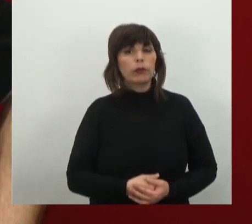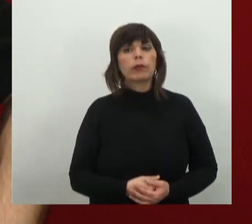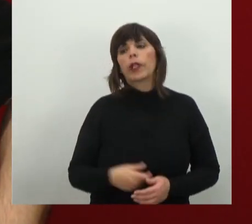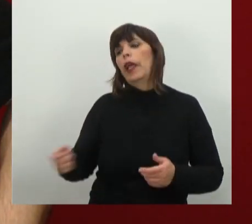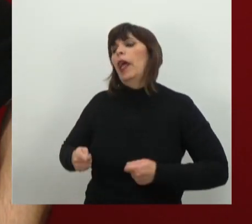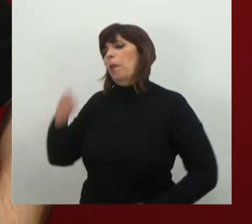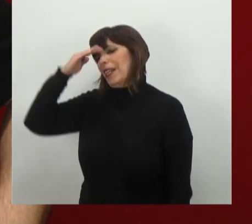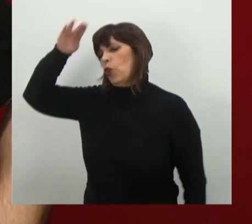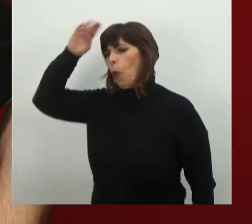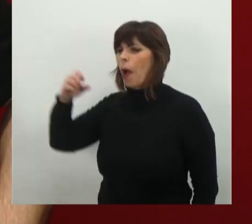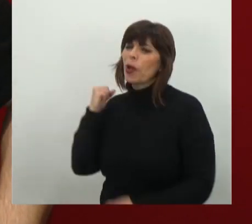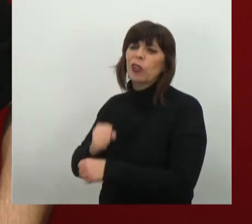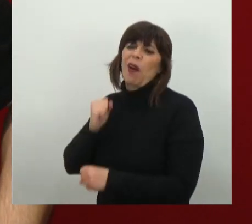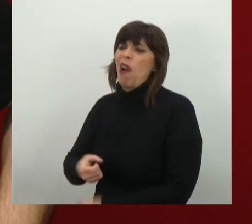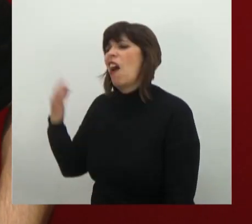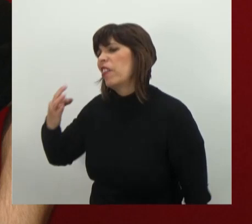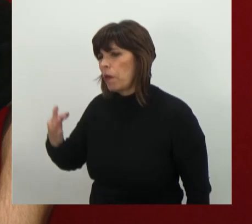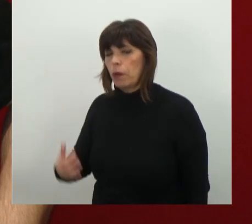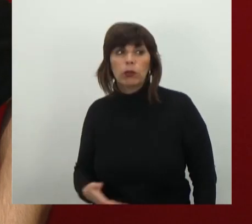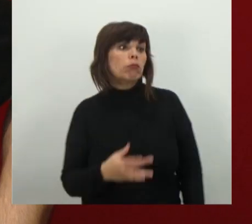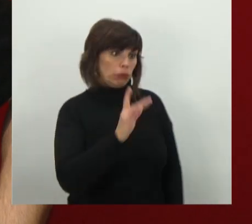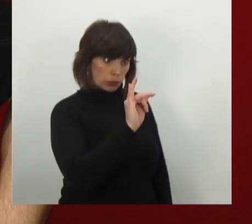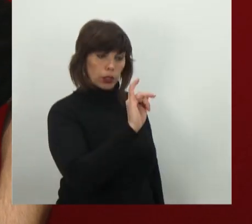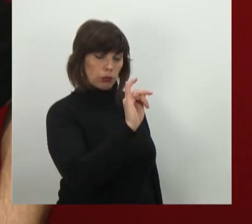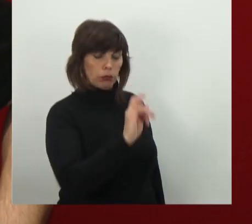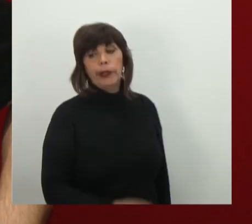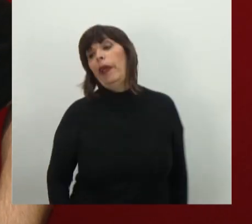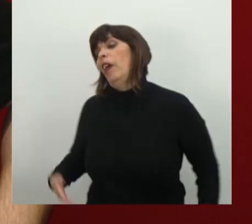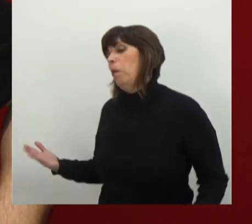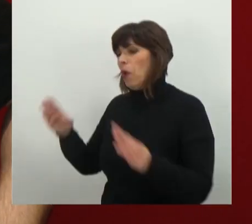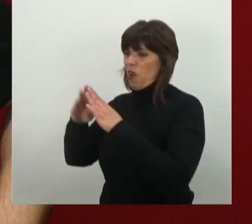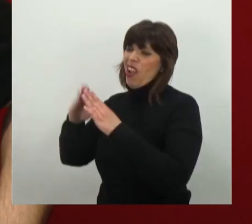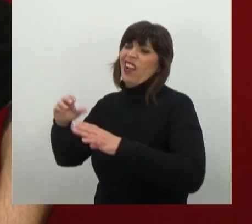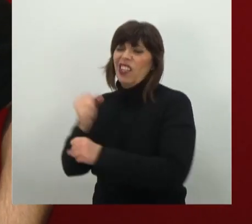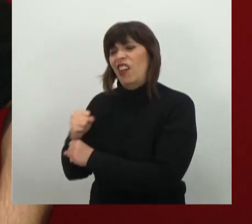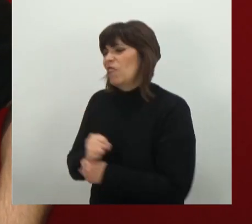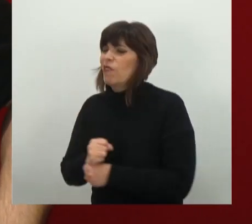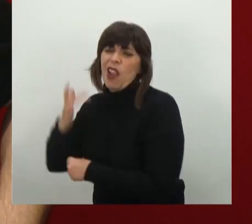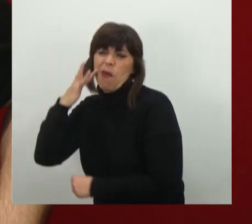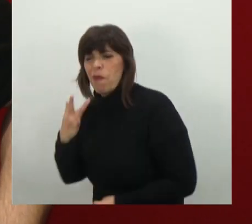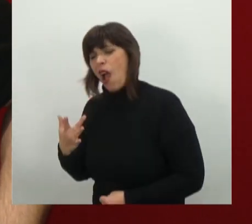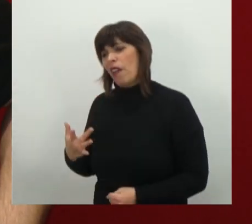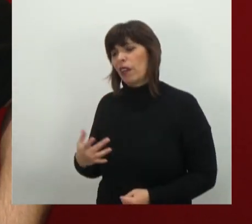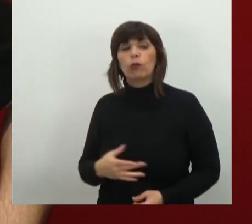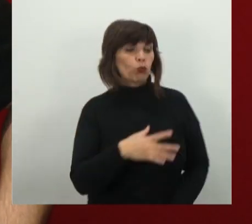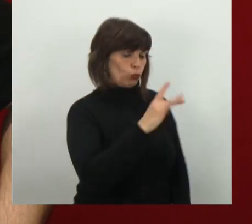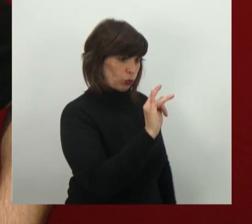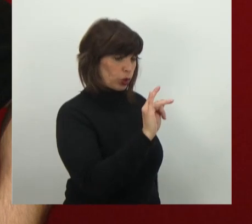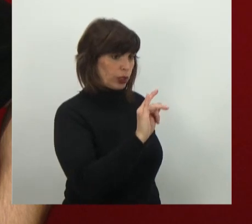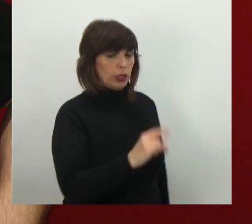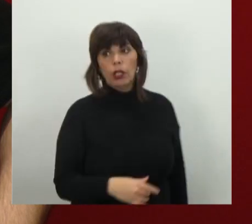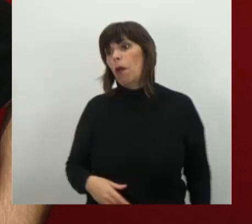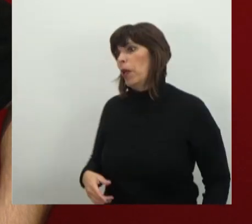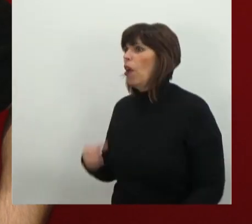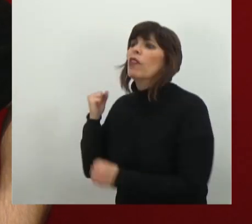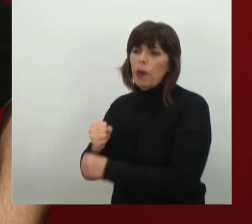Pastor, pero hay que trabajar. Sí, claro. Y hay que hacer la casa, por supuesto. Y hay que hacer esto. Sí,